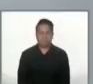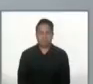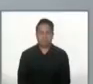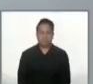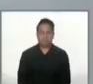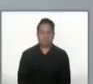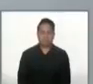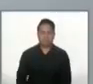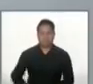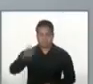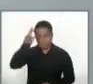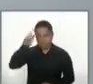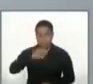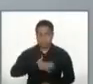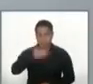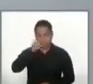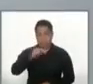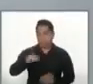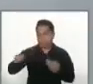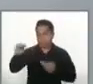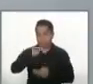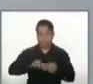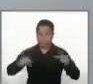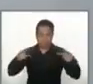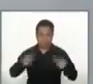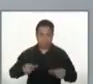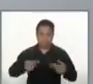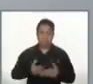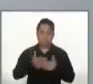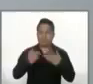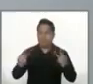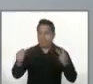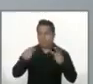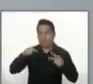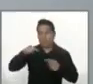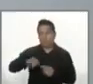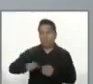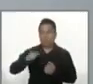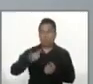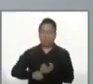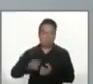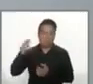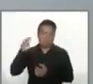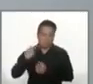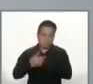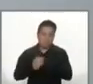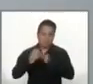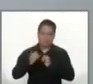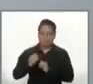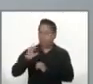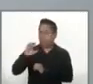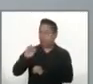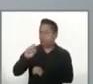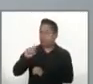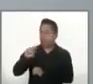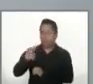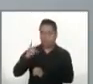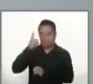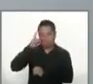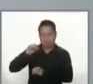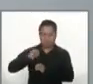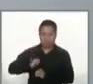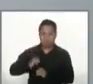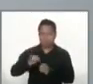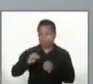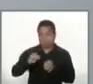¿Qué tal? Buenas noches a la audiencia que nos ve y nos escucha a través de las señales de radio y televisión de la Corte B. Saludo con gusto a quienes se suman a la transmisión